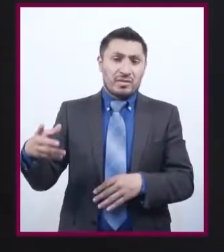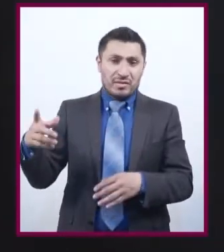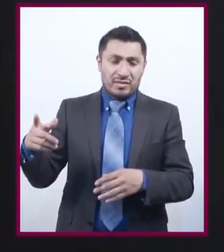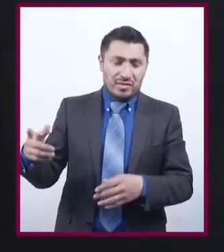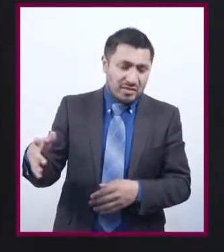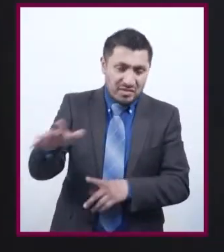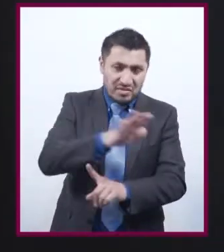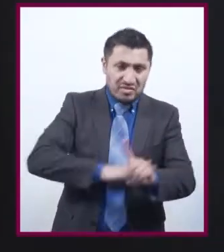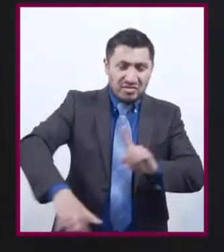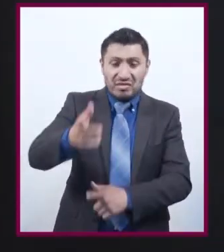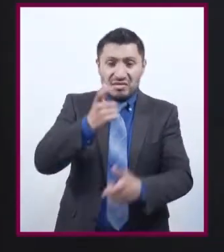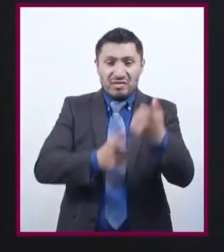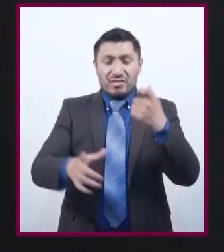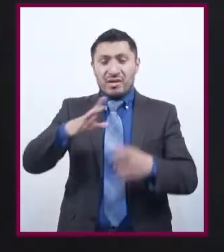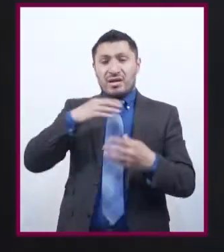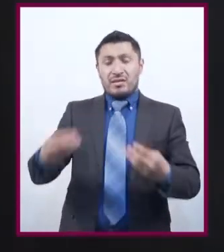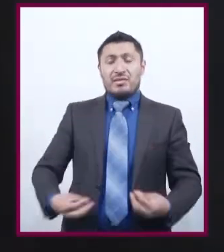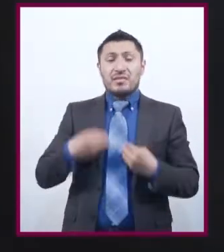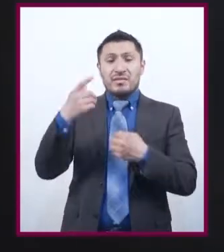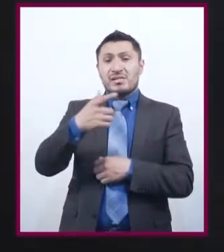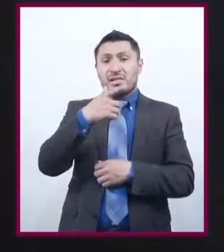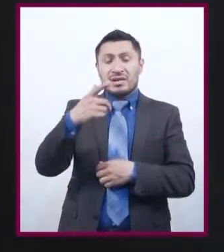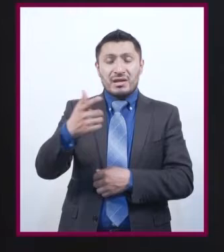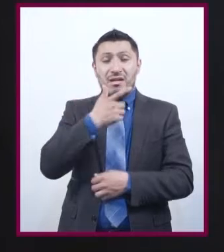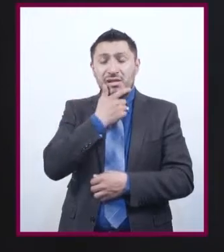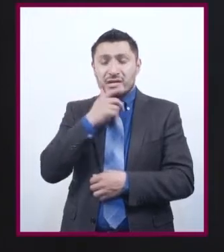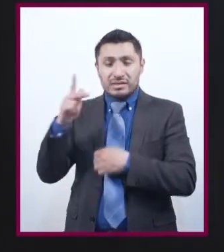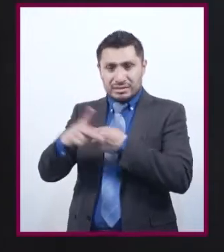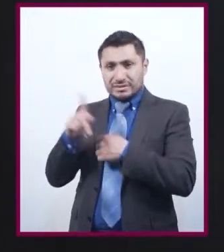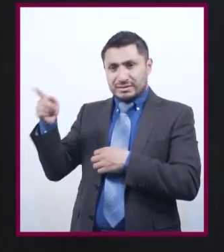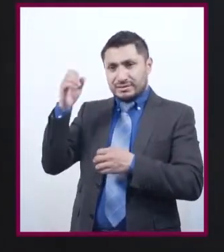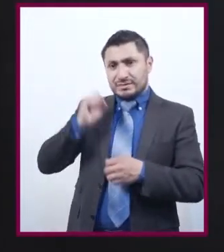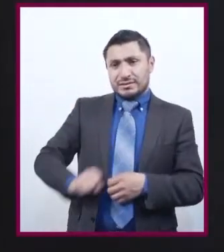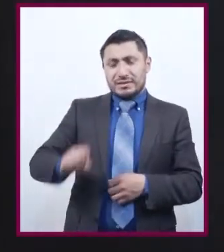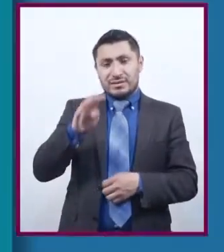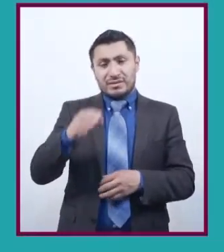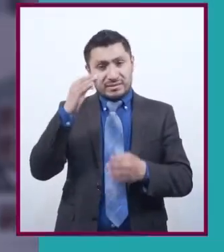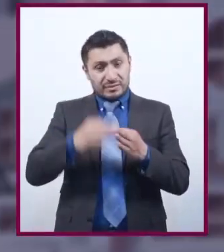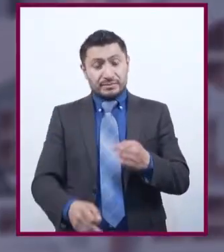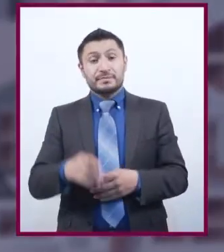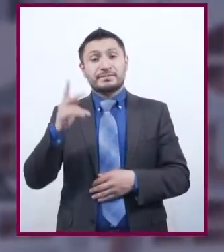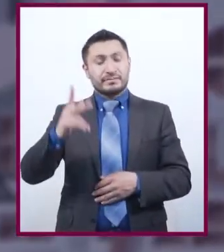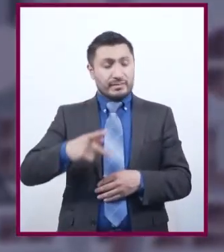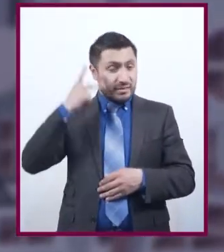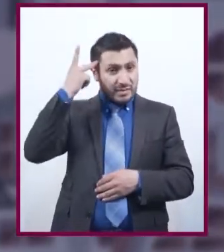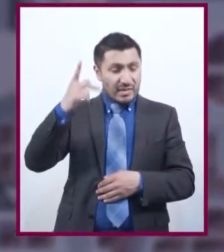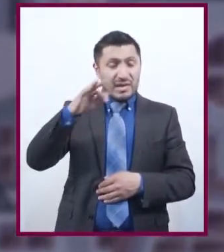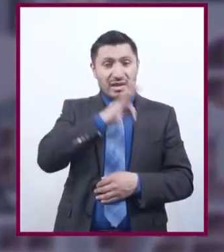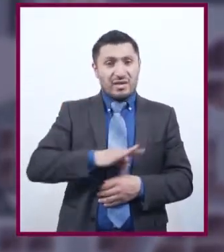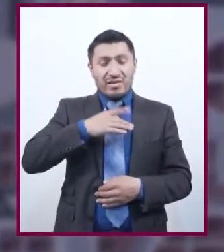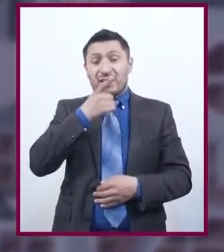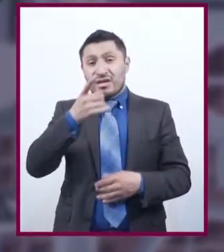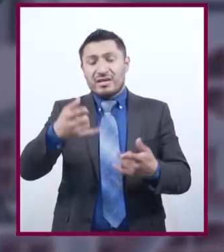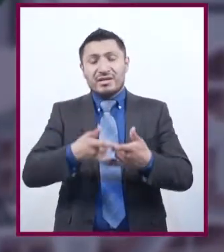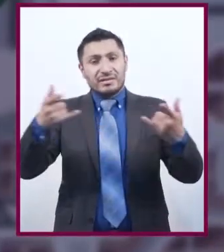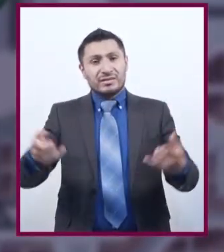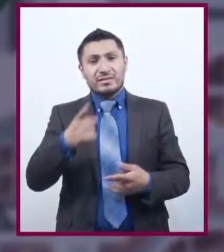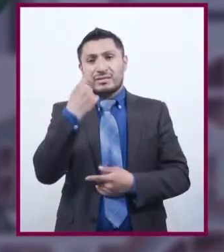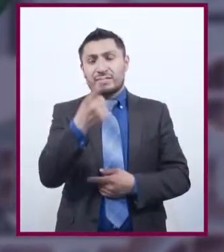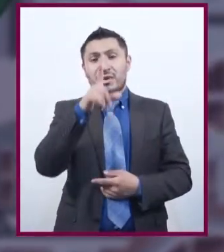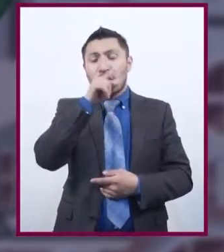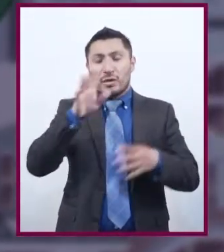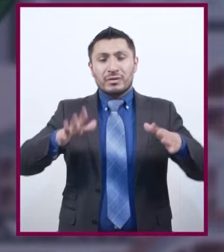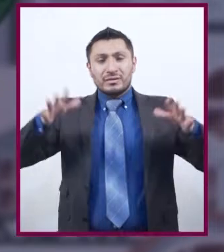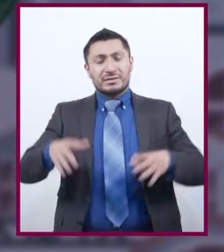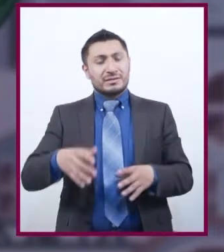personal sobre el ambiente capitalista que se vivía en Inglaterra a fines de siglo XIX el príncipe feliz cuenta la